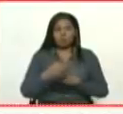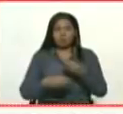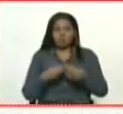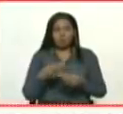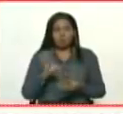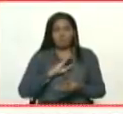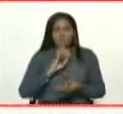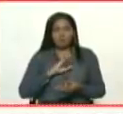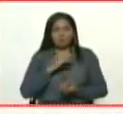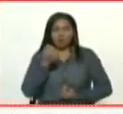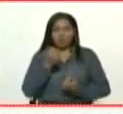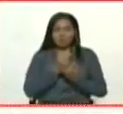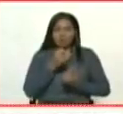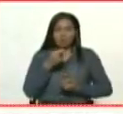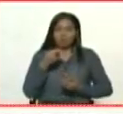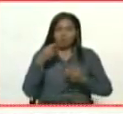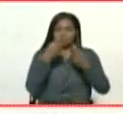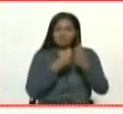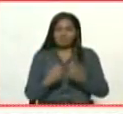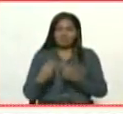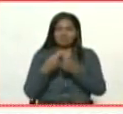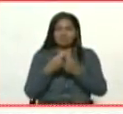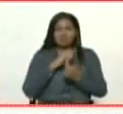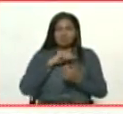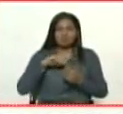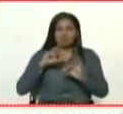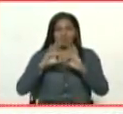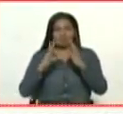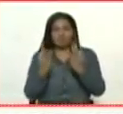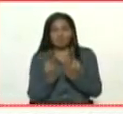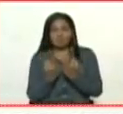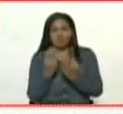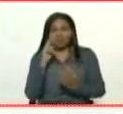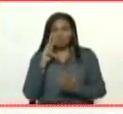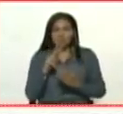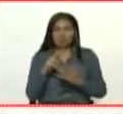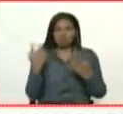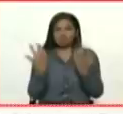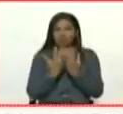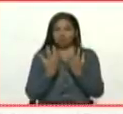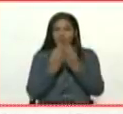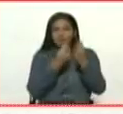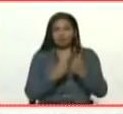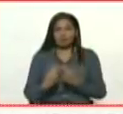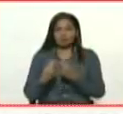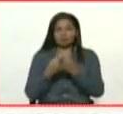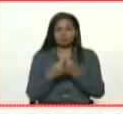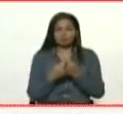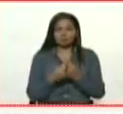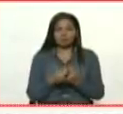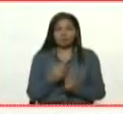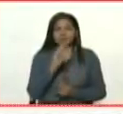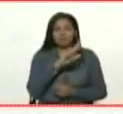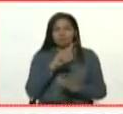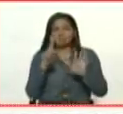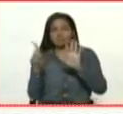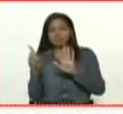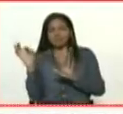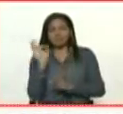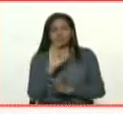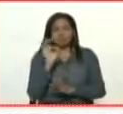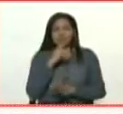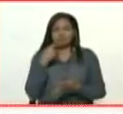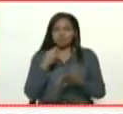parte del apoyo y el financiamiento para la familia en medio de la guerra económica, el 56% se pagan